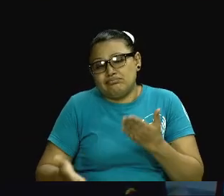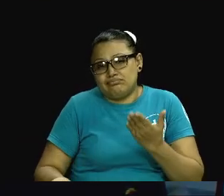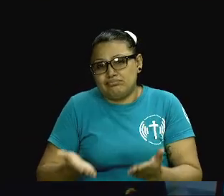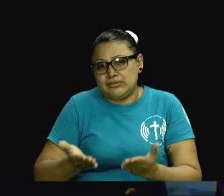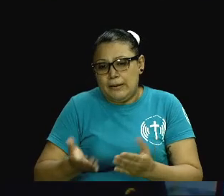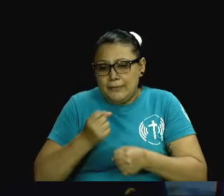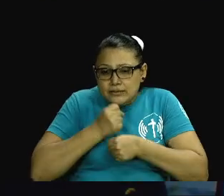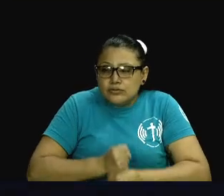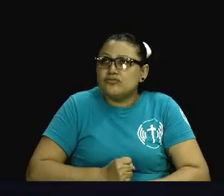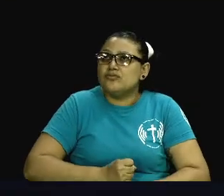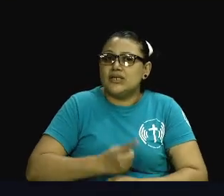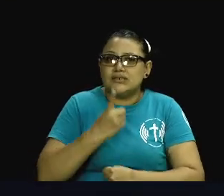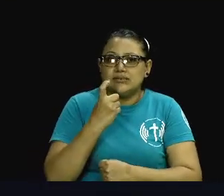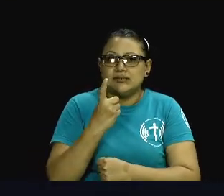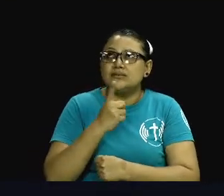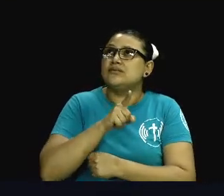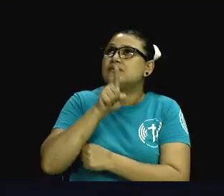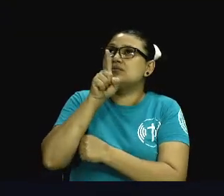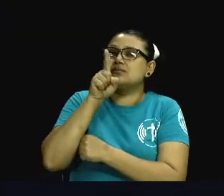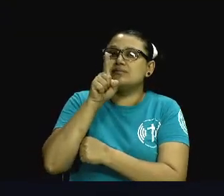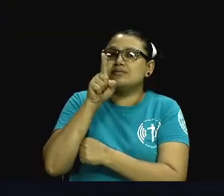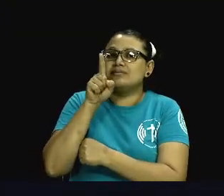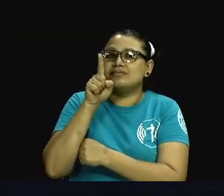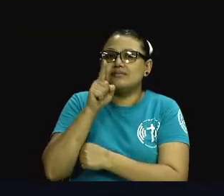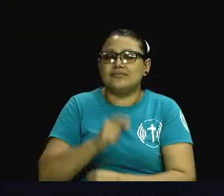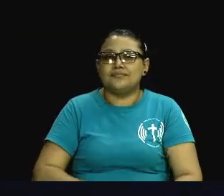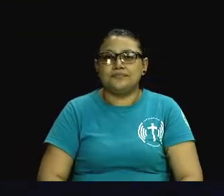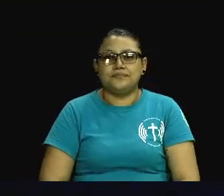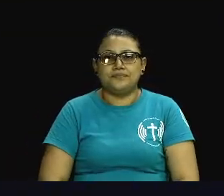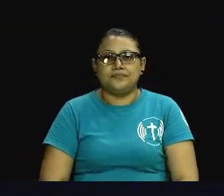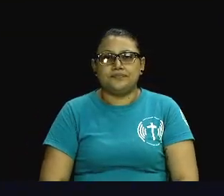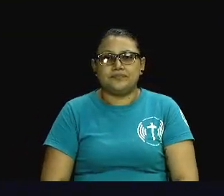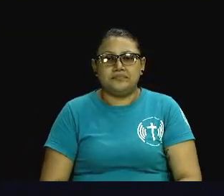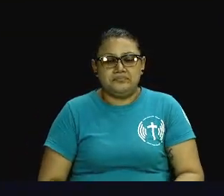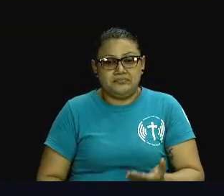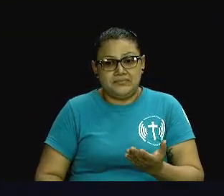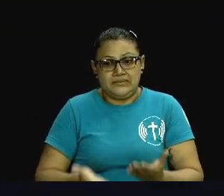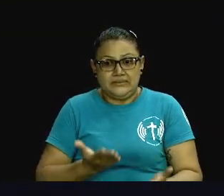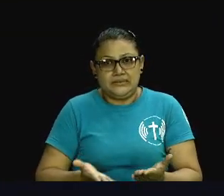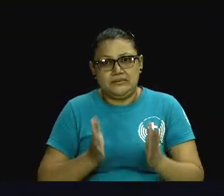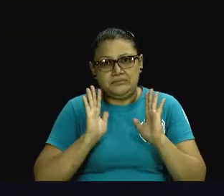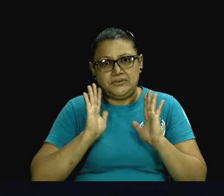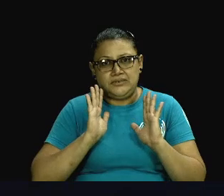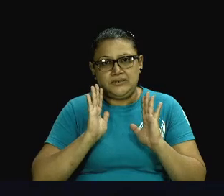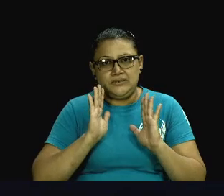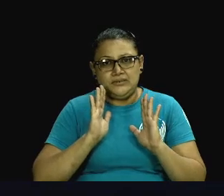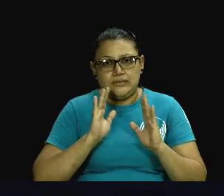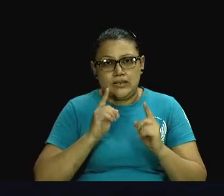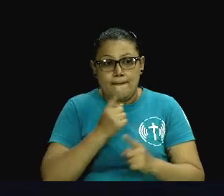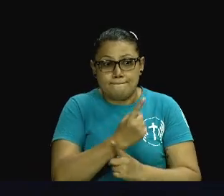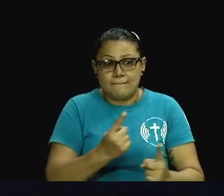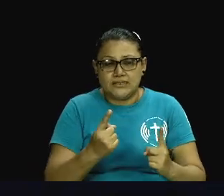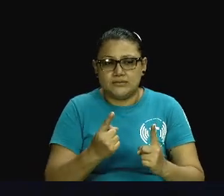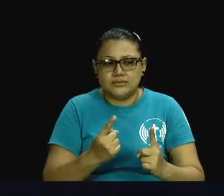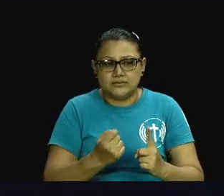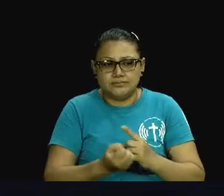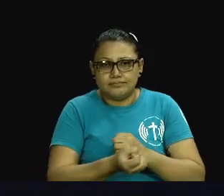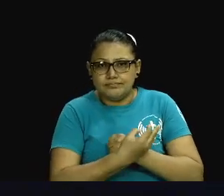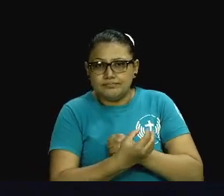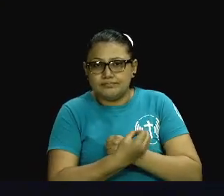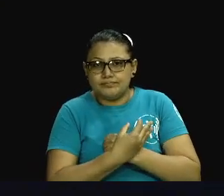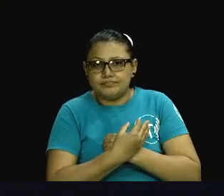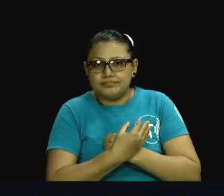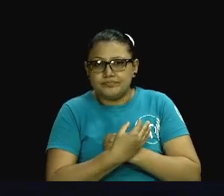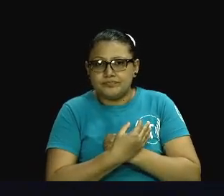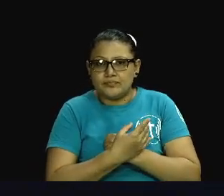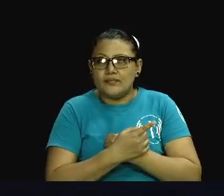confiando sólo en dios como lo dijimos al principio puede ser porque hay alguien que te está incitando a